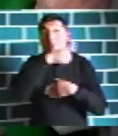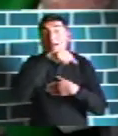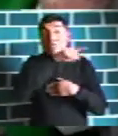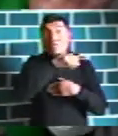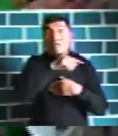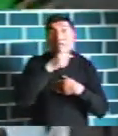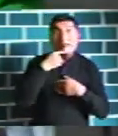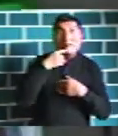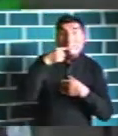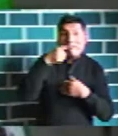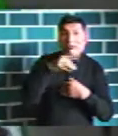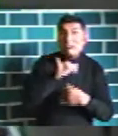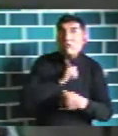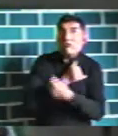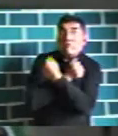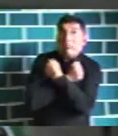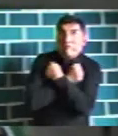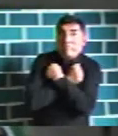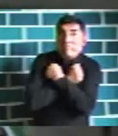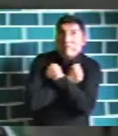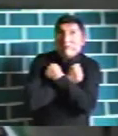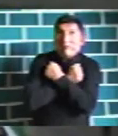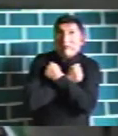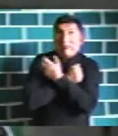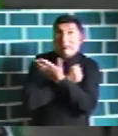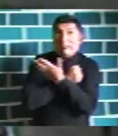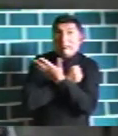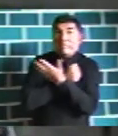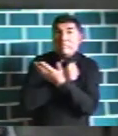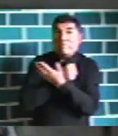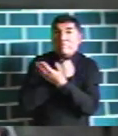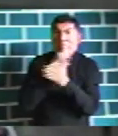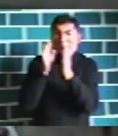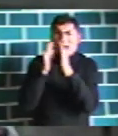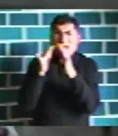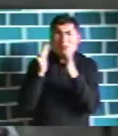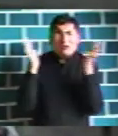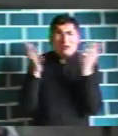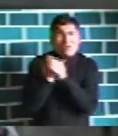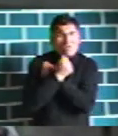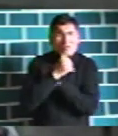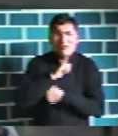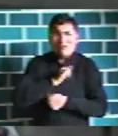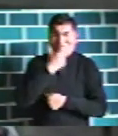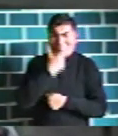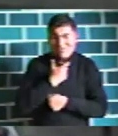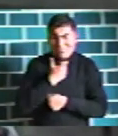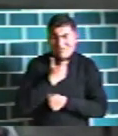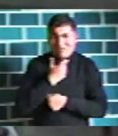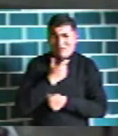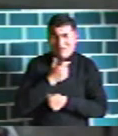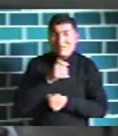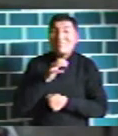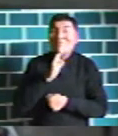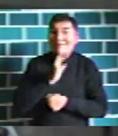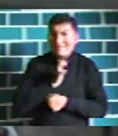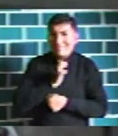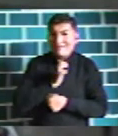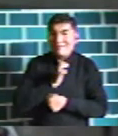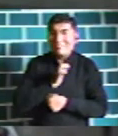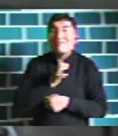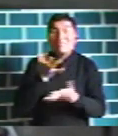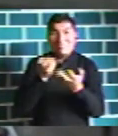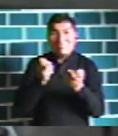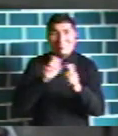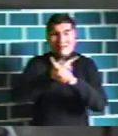diciendo yo amo más que santa teresa de jesús puede ser quiero hacerles otra sugerencia